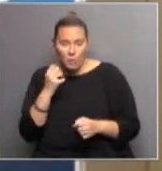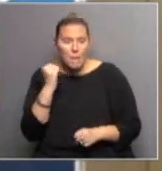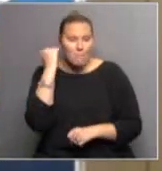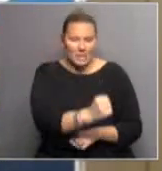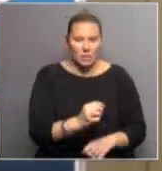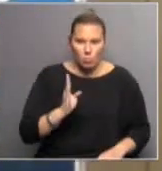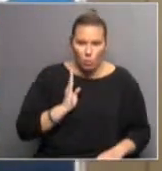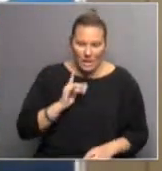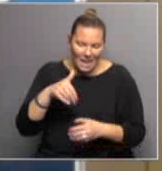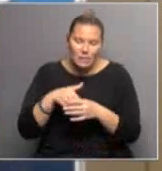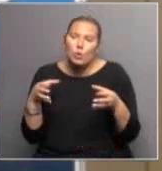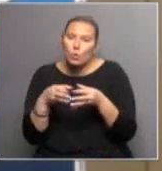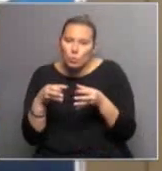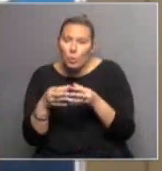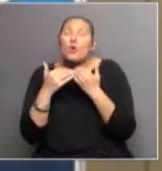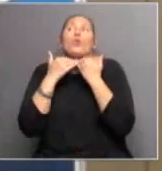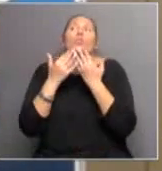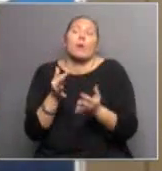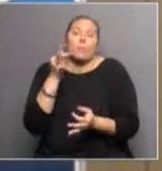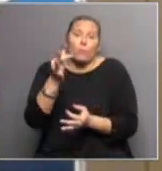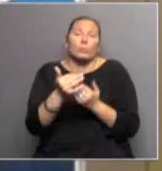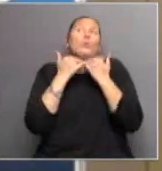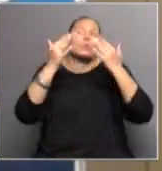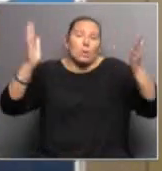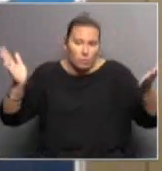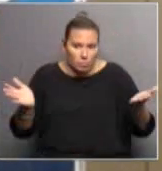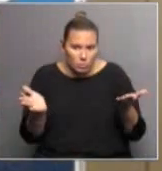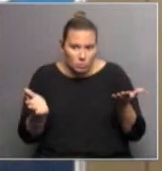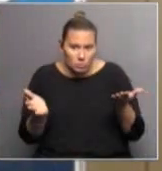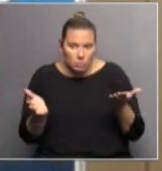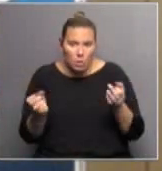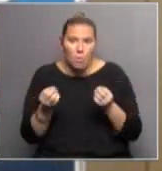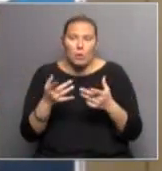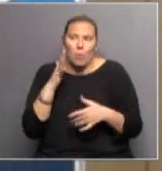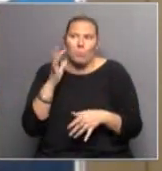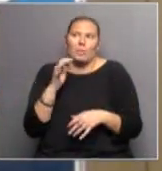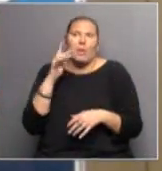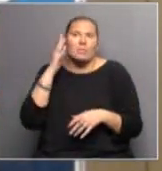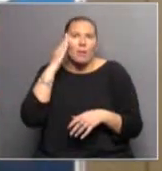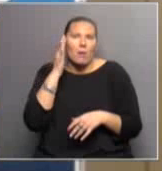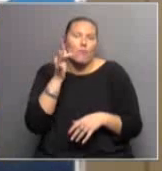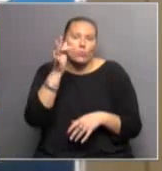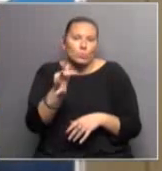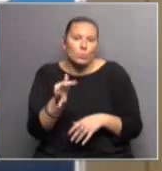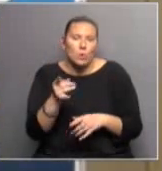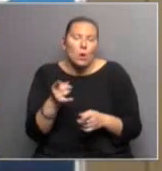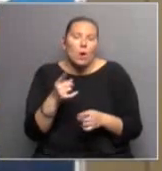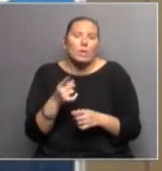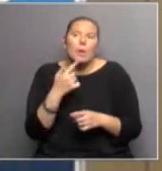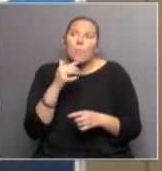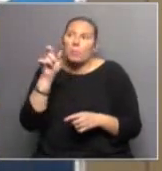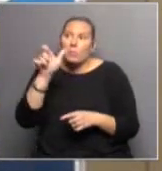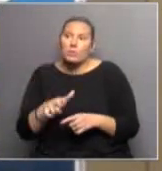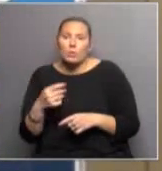femicidio. Nunca sabemos, porque bueno, no lo sabemos, porque no tenemos esa posibilidad de saber qué es lo que hubiera pasado